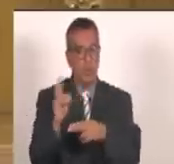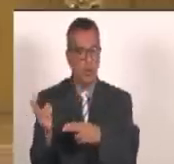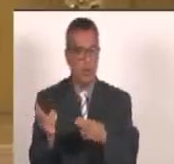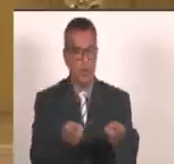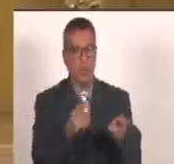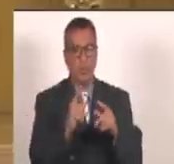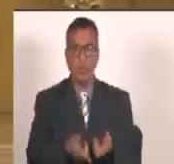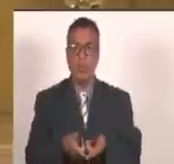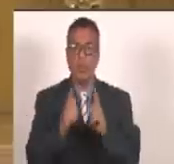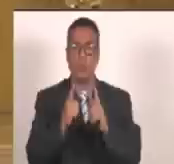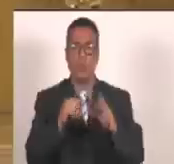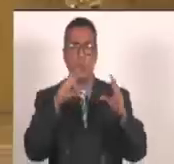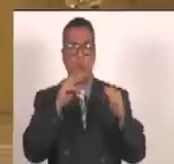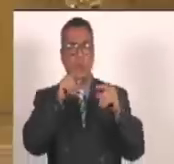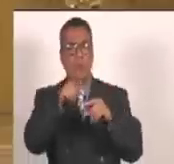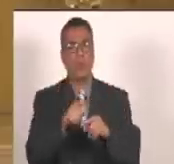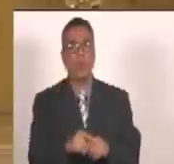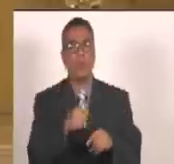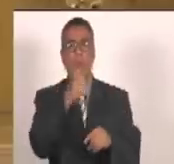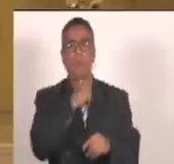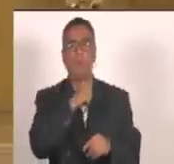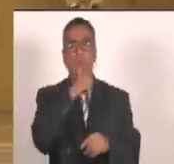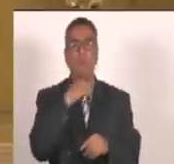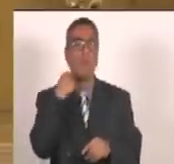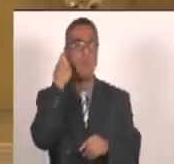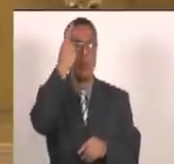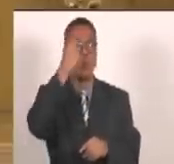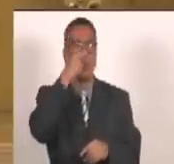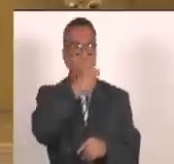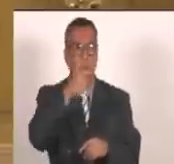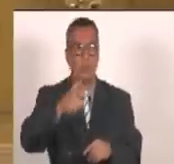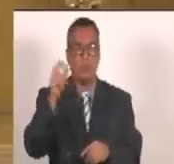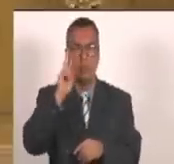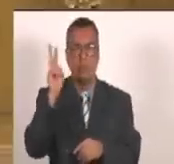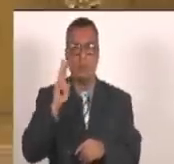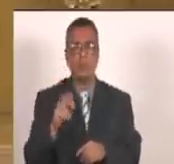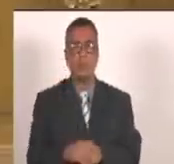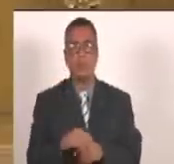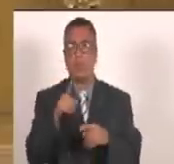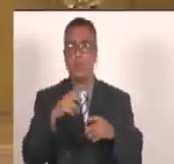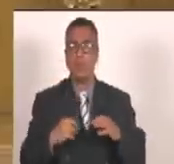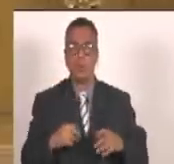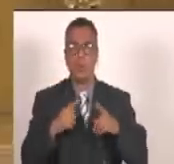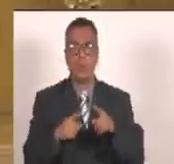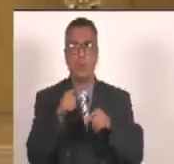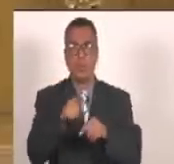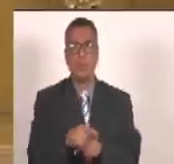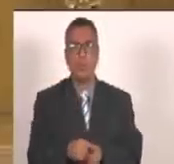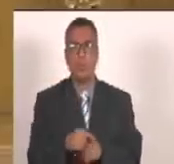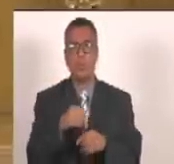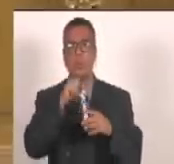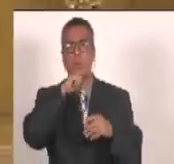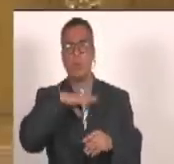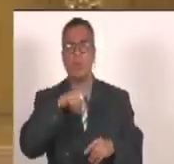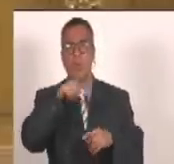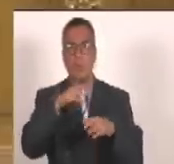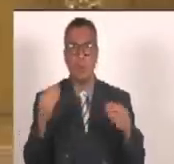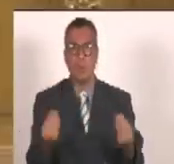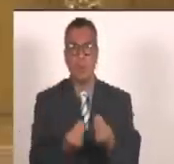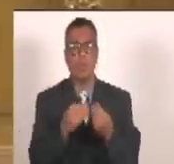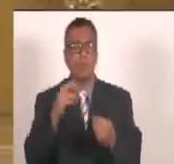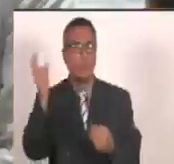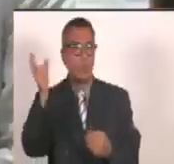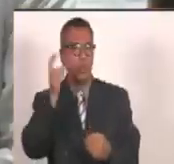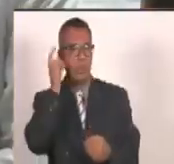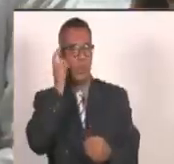recibían las autoridades, cómo hablaban de la resistencia heroica del pueblo de Venezuela. Tuve la oportunidad, privilegio histórico, de estar ahí,